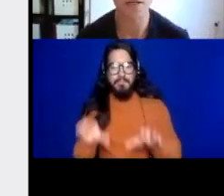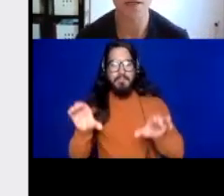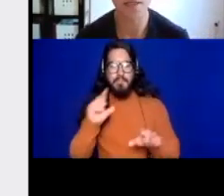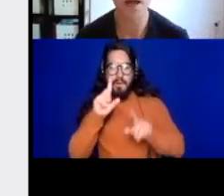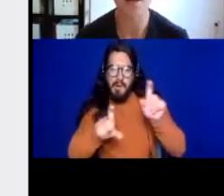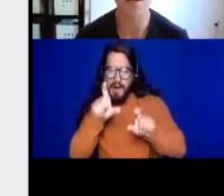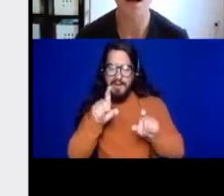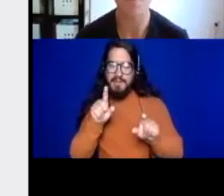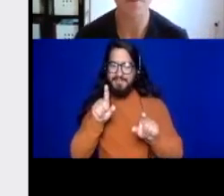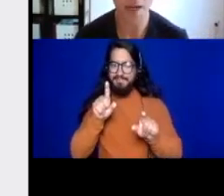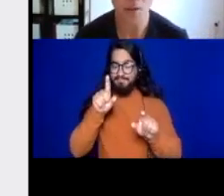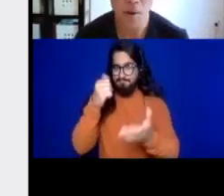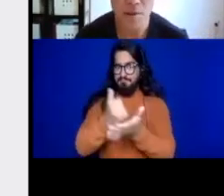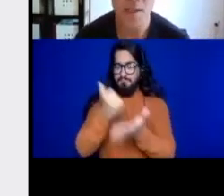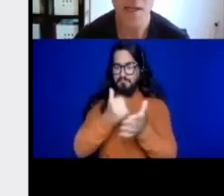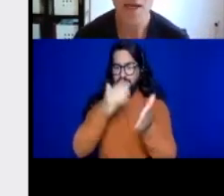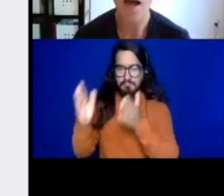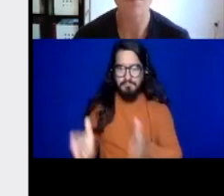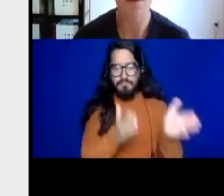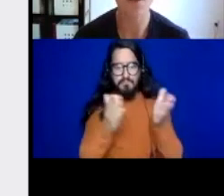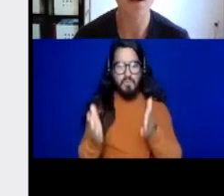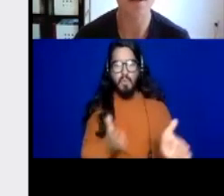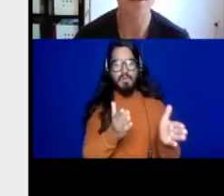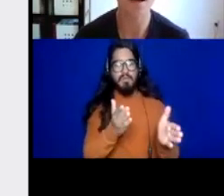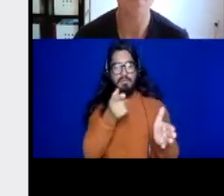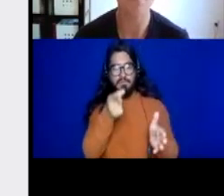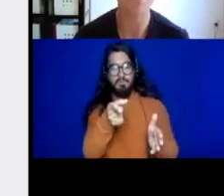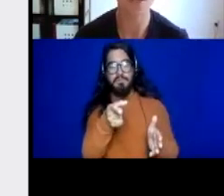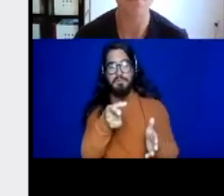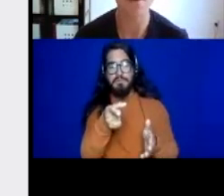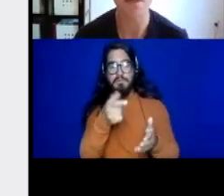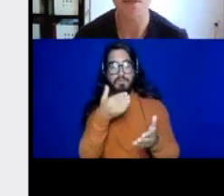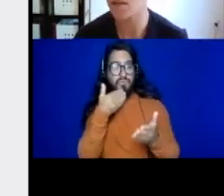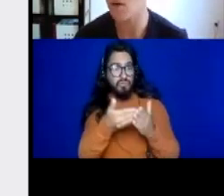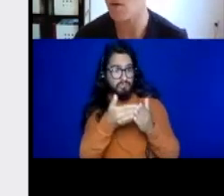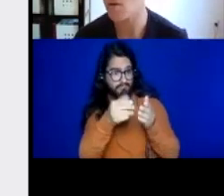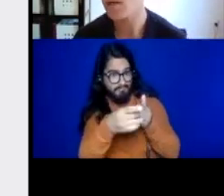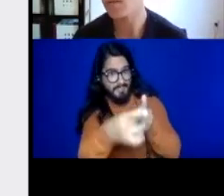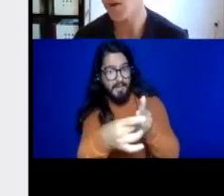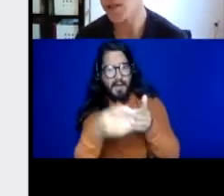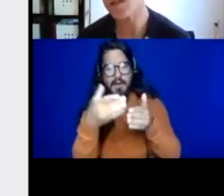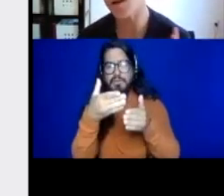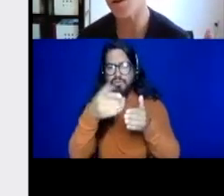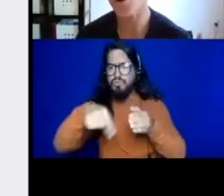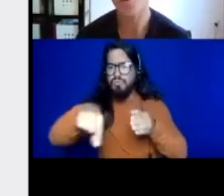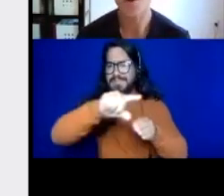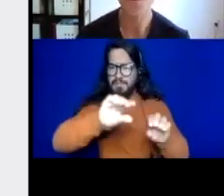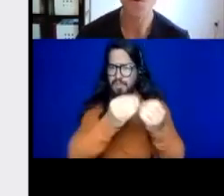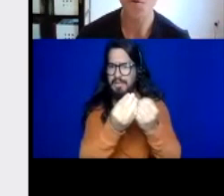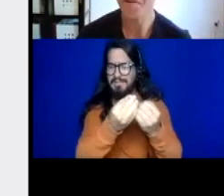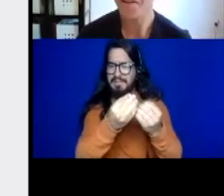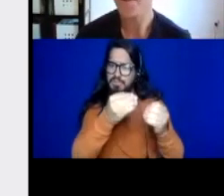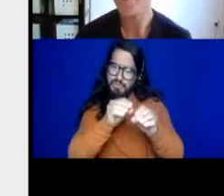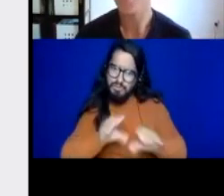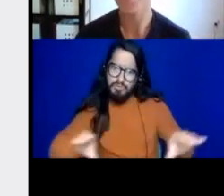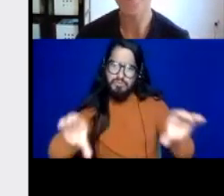cosas, enviarles preguntas para organizar esto y poder llegar a donde tener prácticas compartidas.